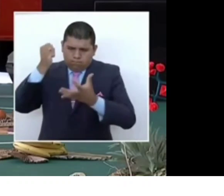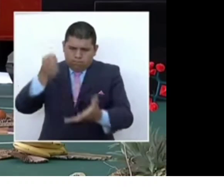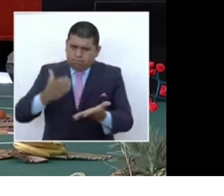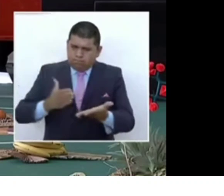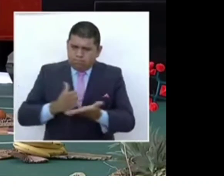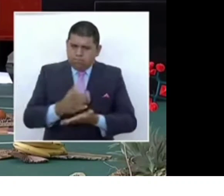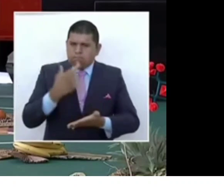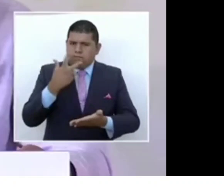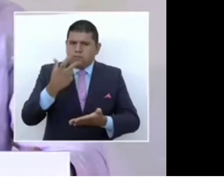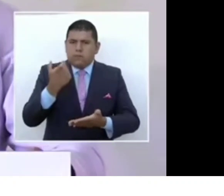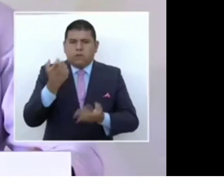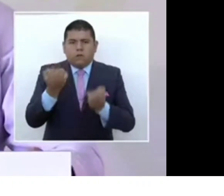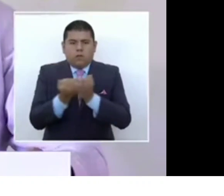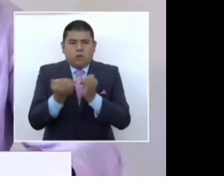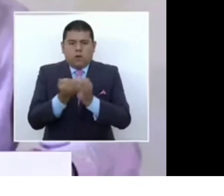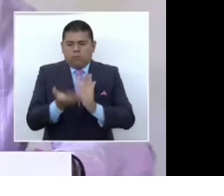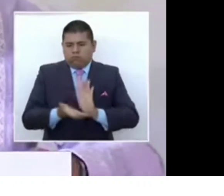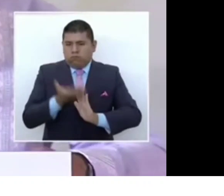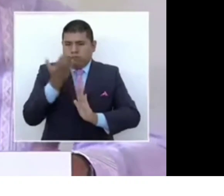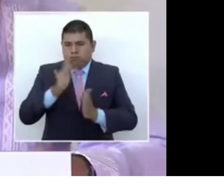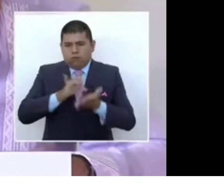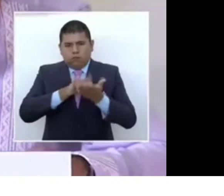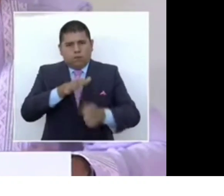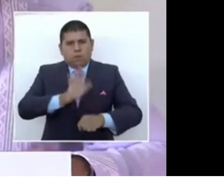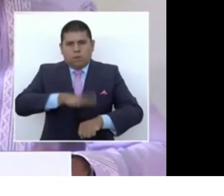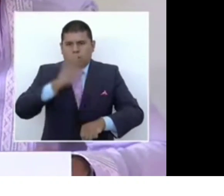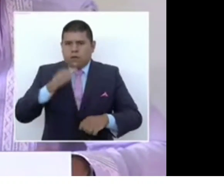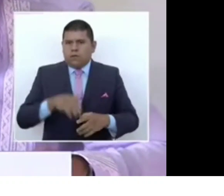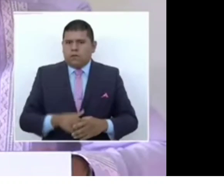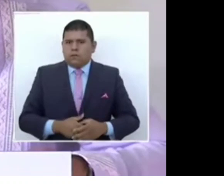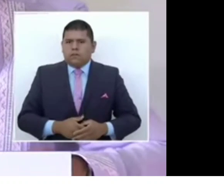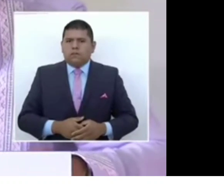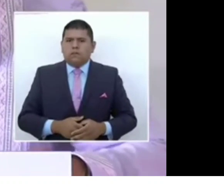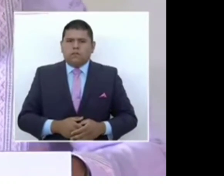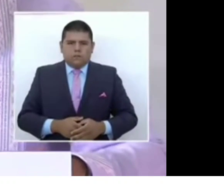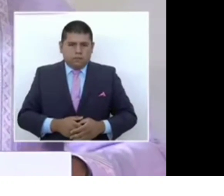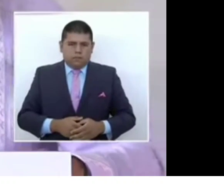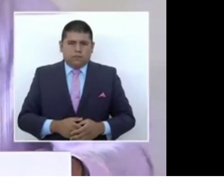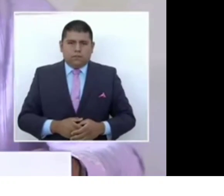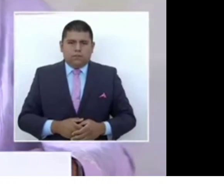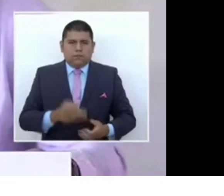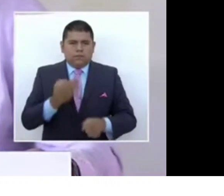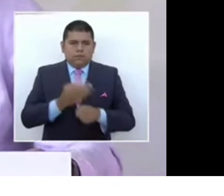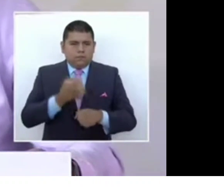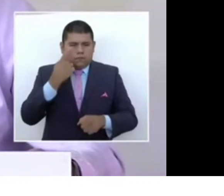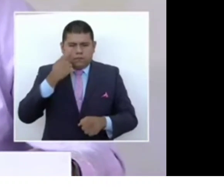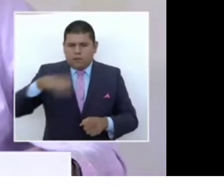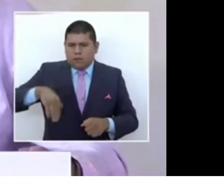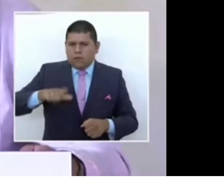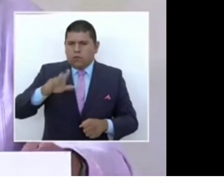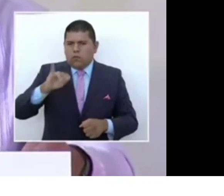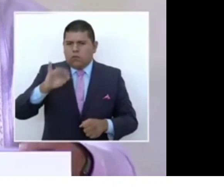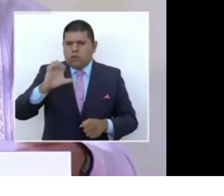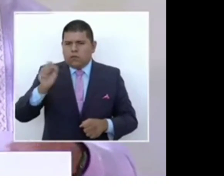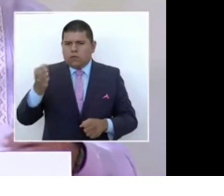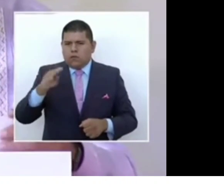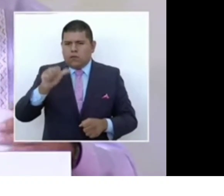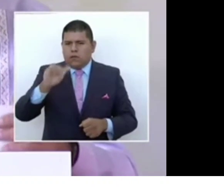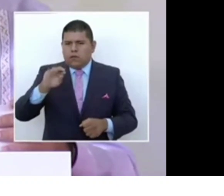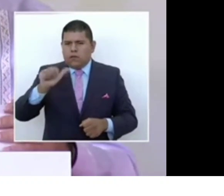a incrementar esos apoyos. Aquí Luisa María,